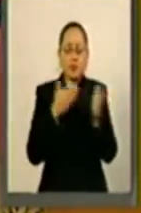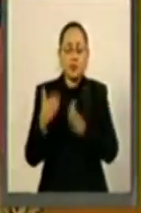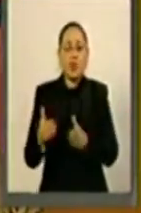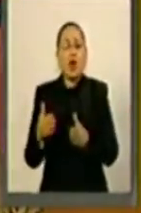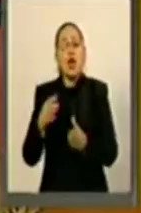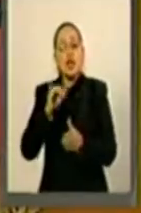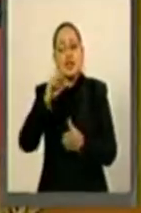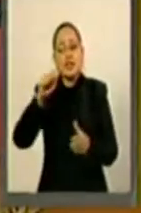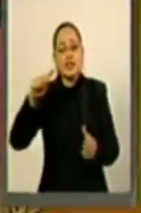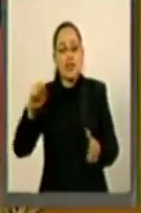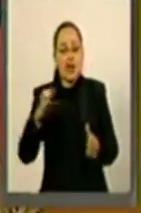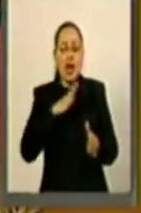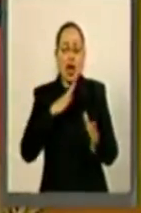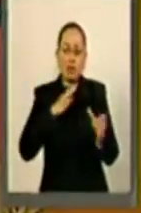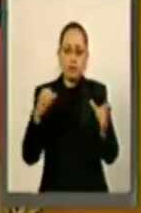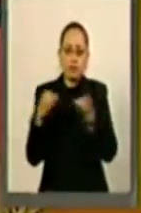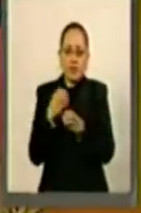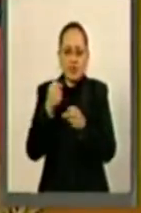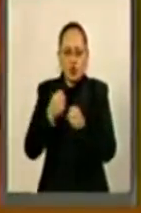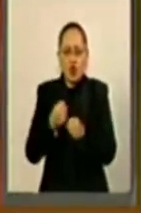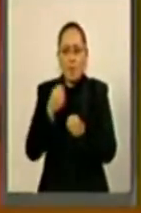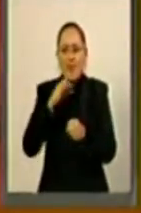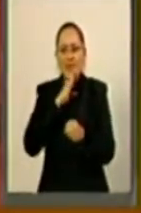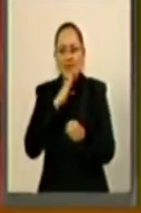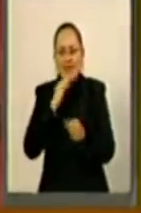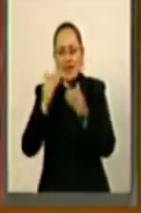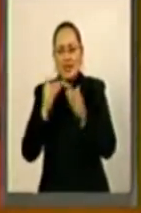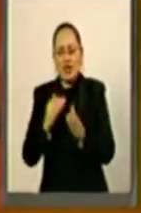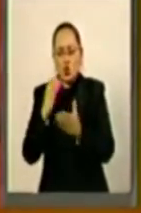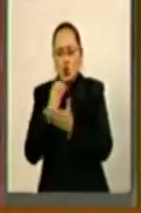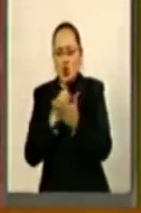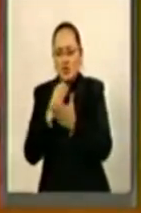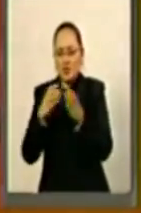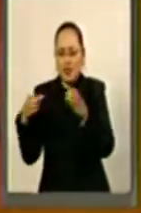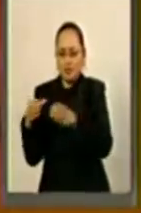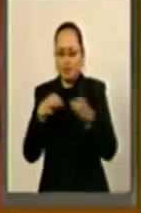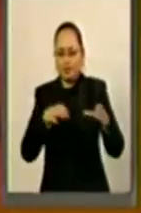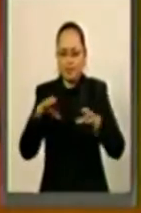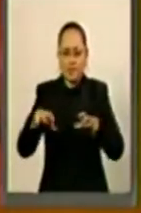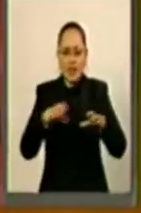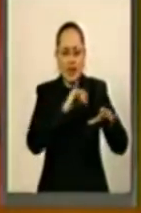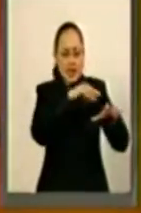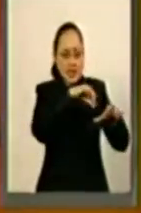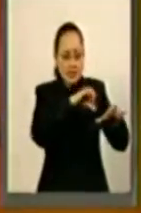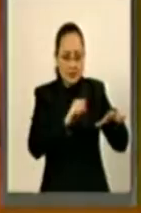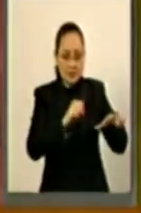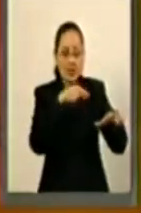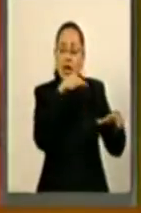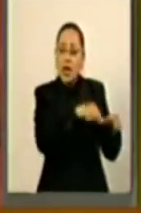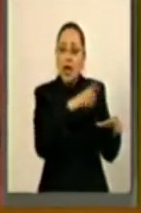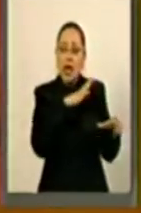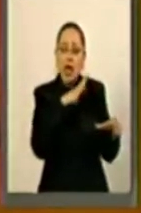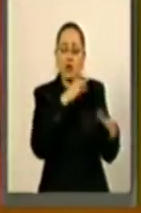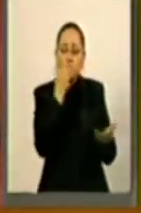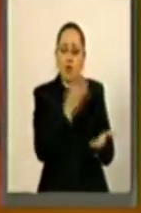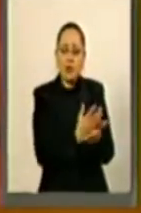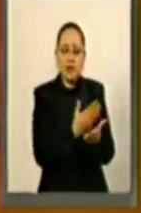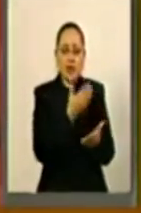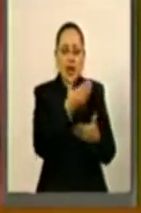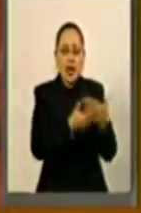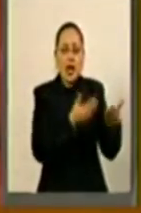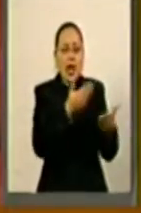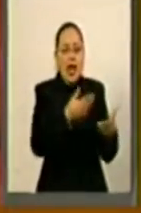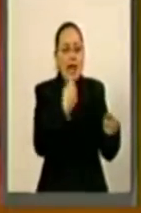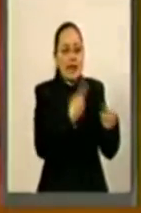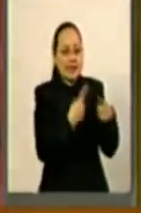atención médica curativa y de maternidad. Ahora, el seguro en el IMSS solo se proporciona a los hijos de